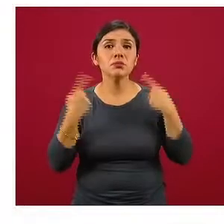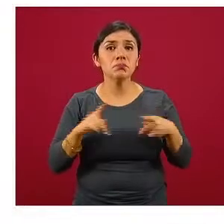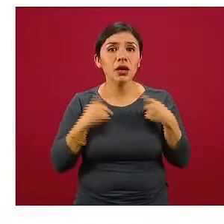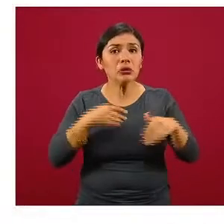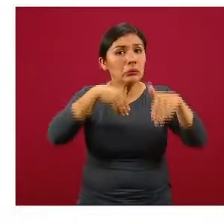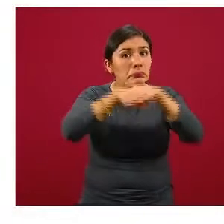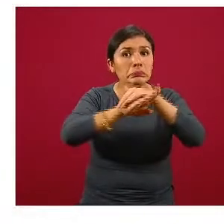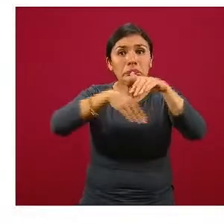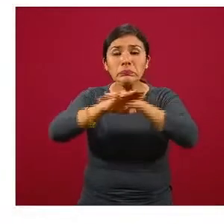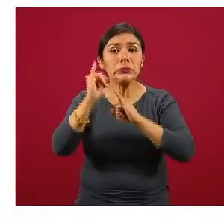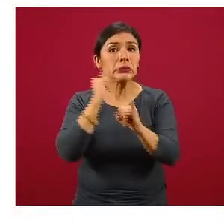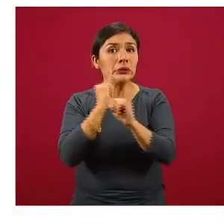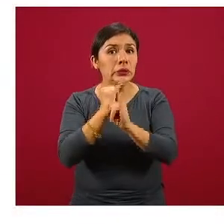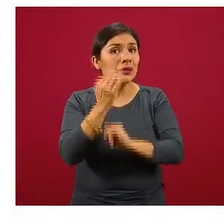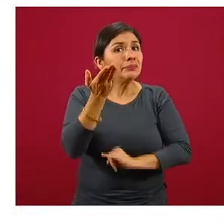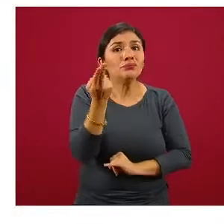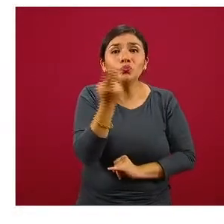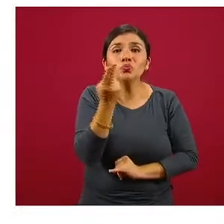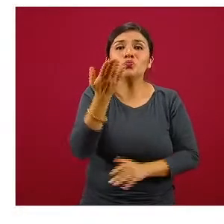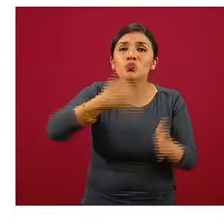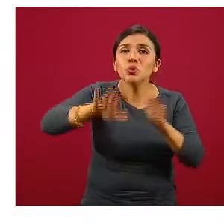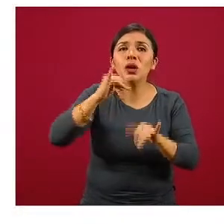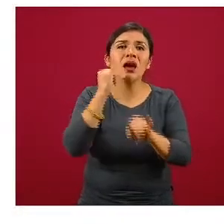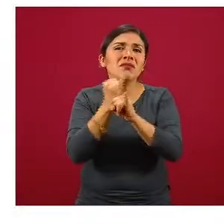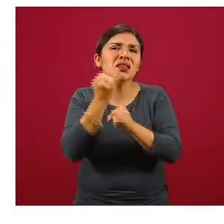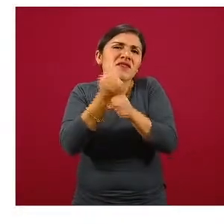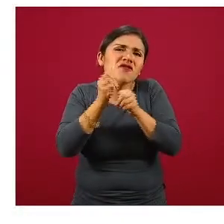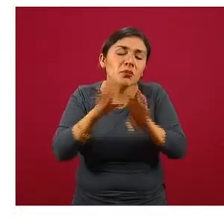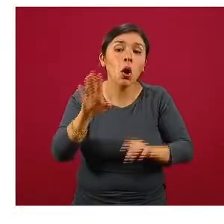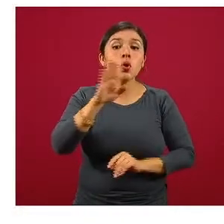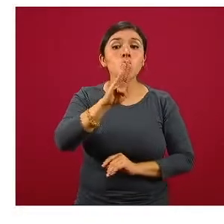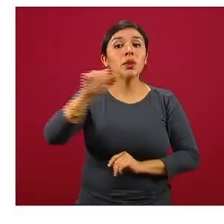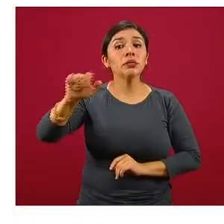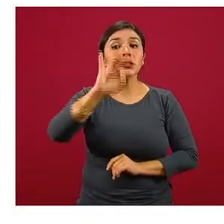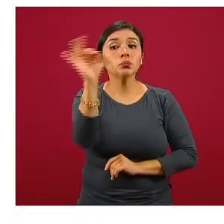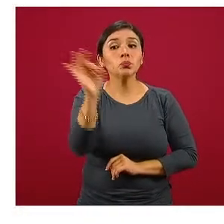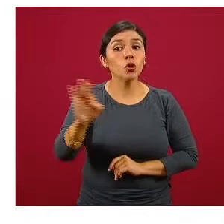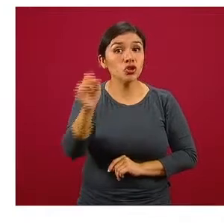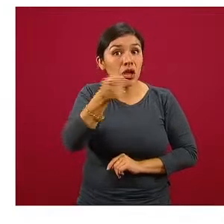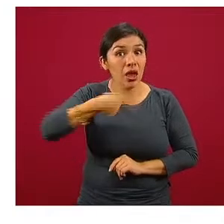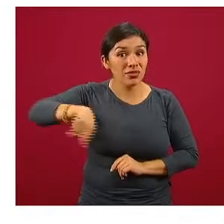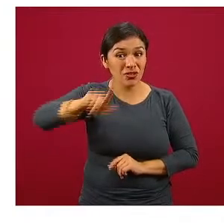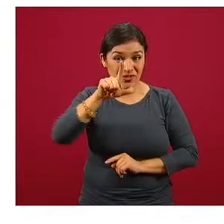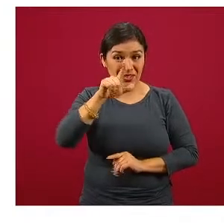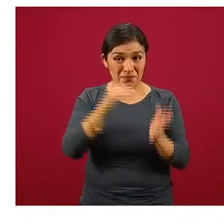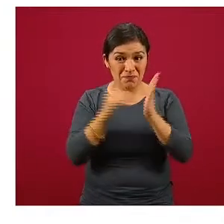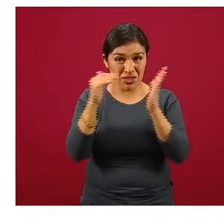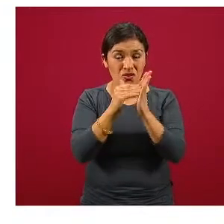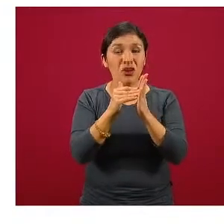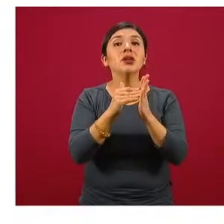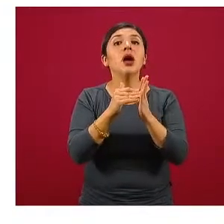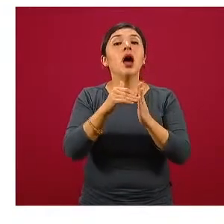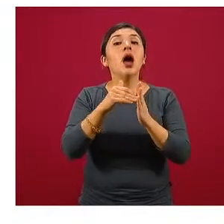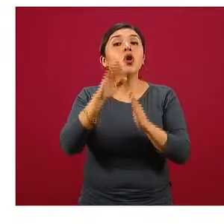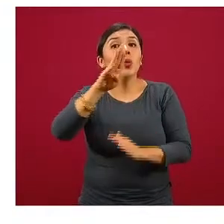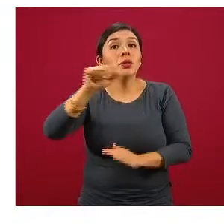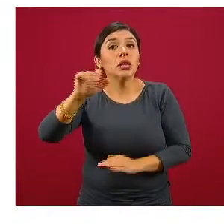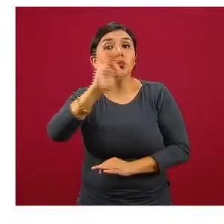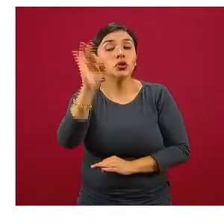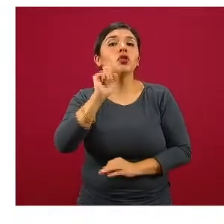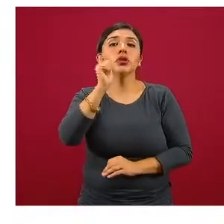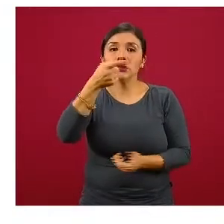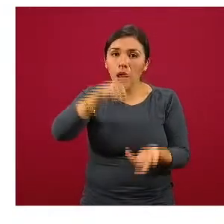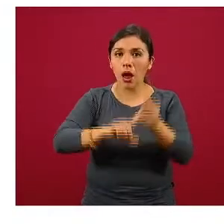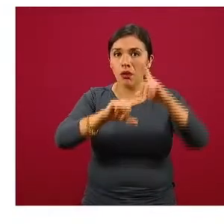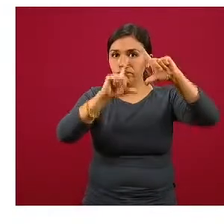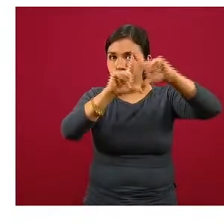personas diferentes que han entrado a nuestra página web, el 96% de ellos dentro de nuestro territorio nacional